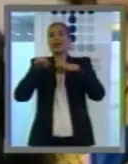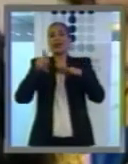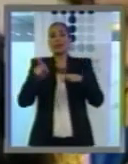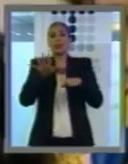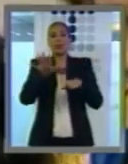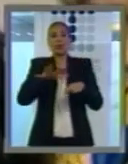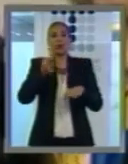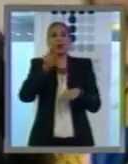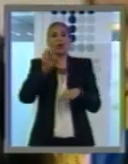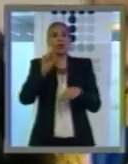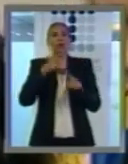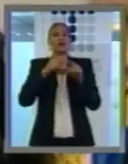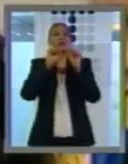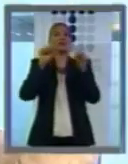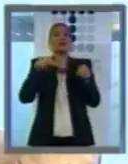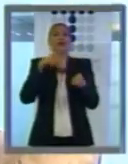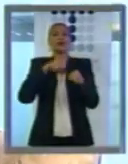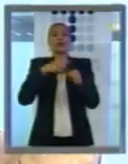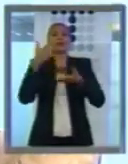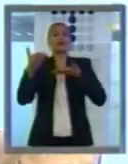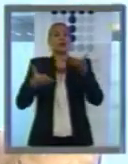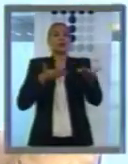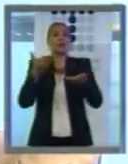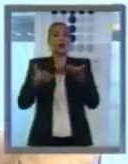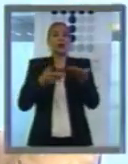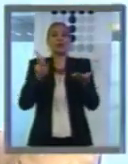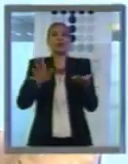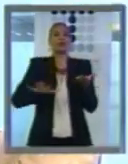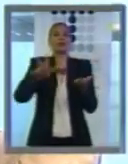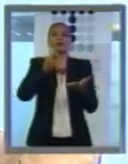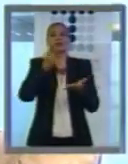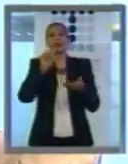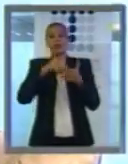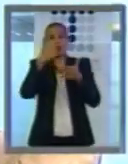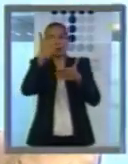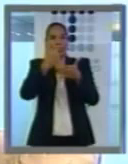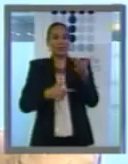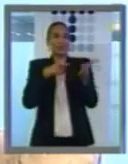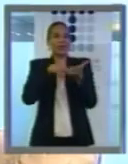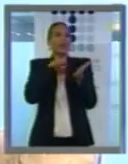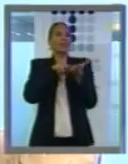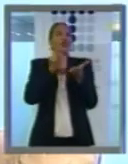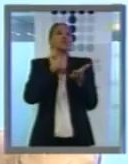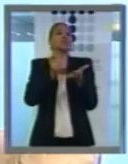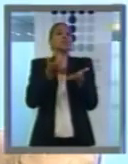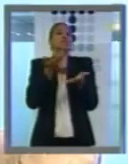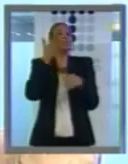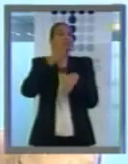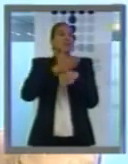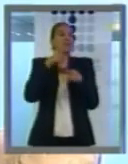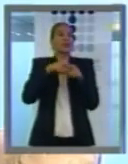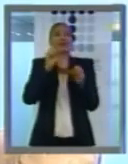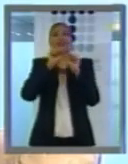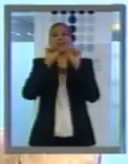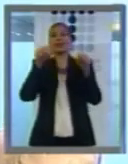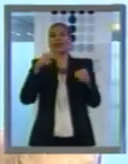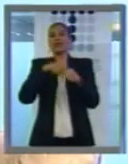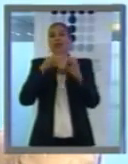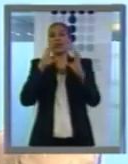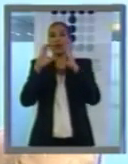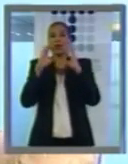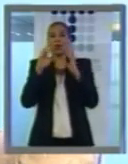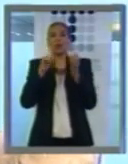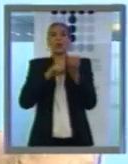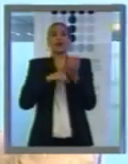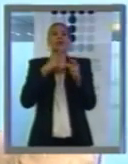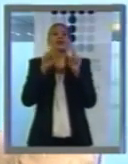el sistema nacional de servidores públicos y particulares sancionados, la lista negra, el sistema de información y comunicación del sistema nacional y del